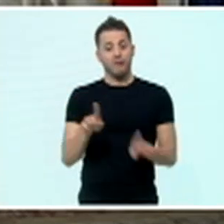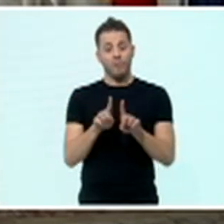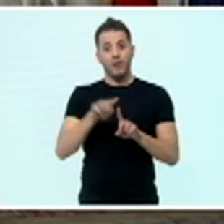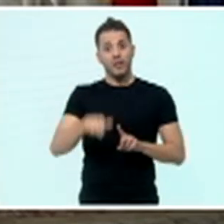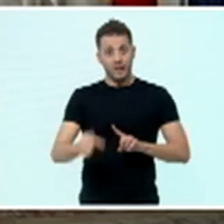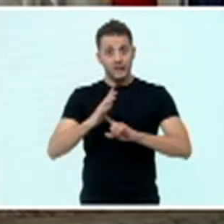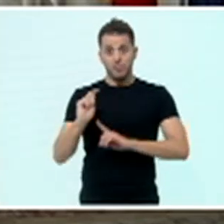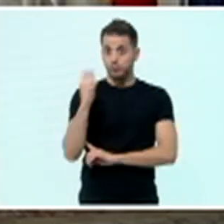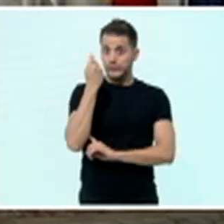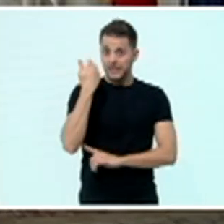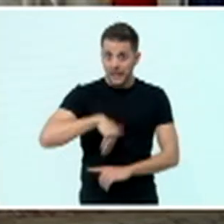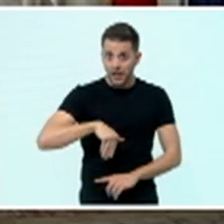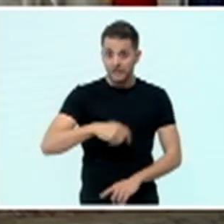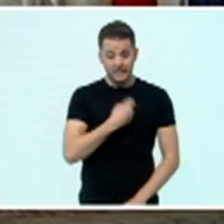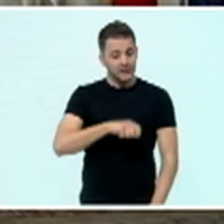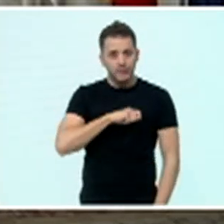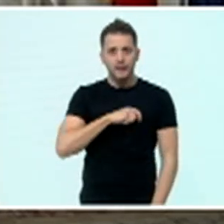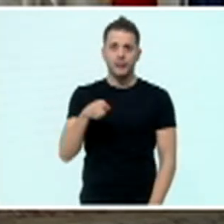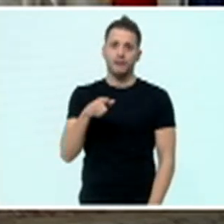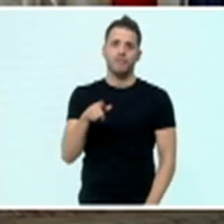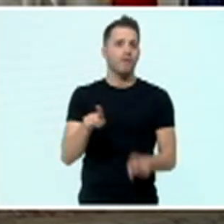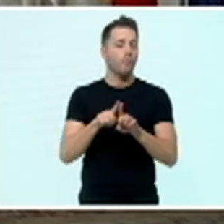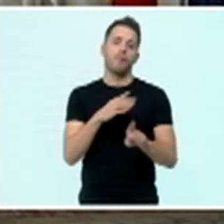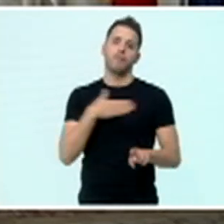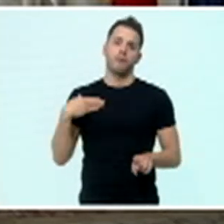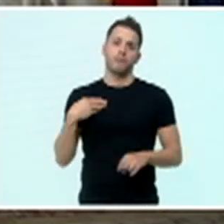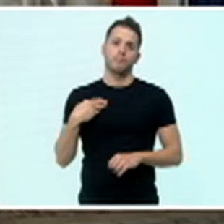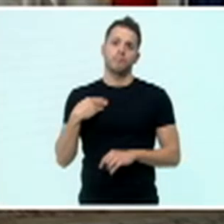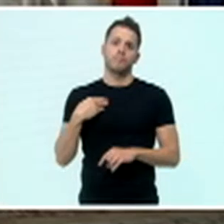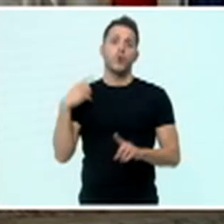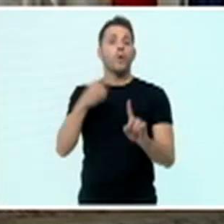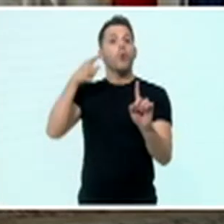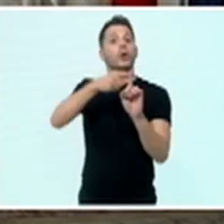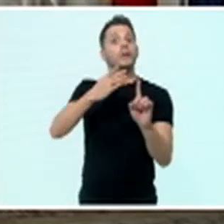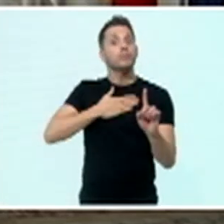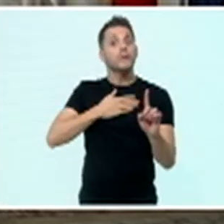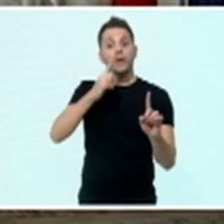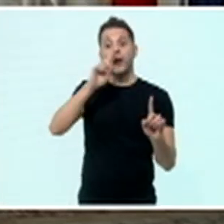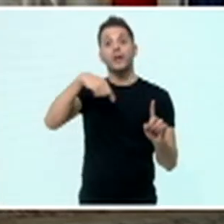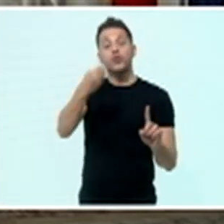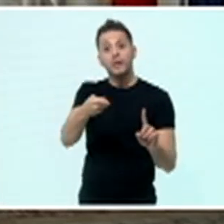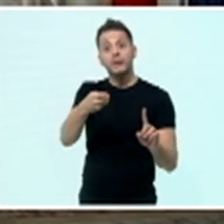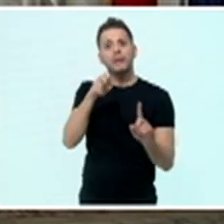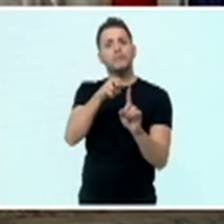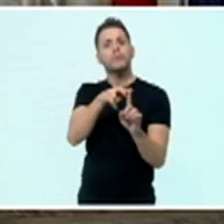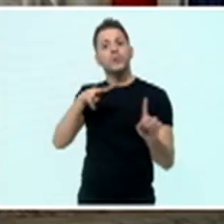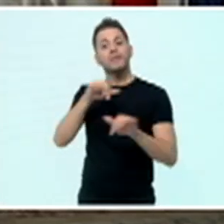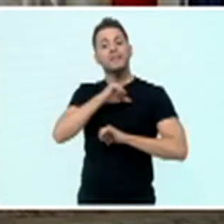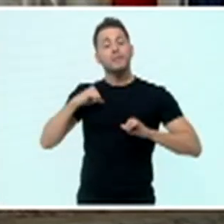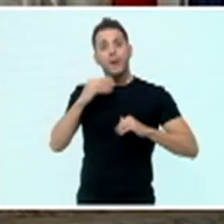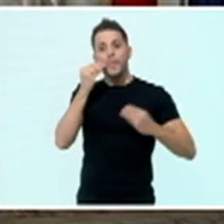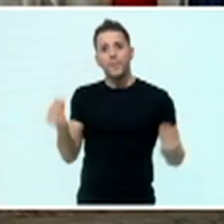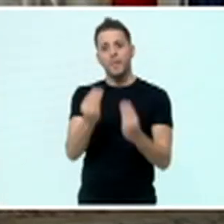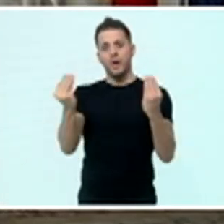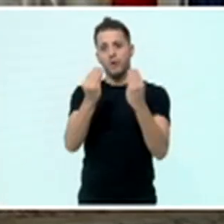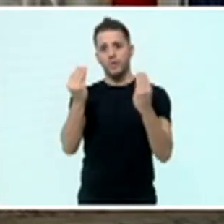Mancha. Mi propósito para el año que viene es que os vaya mejor en lo personal, que tengamos la mejor salud